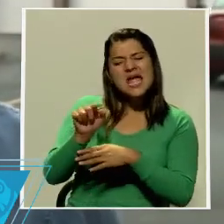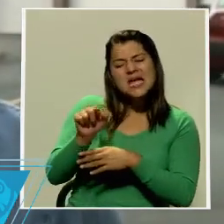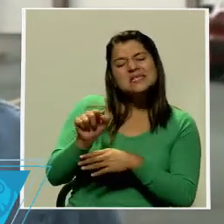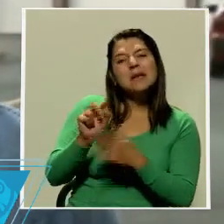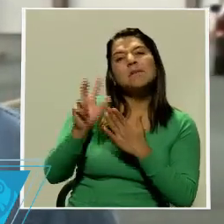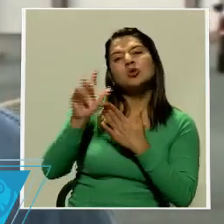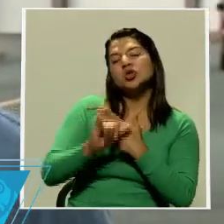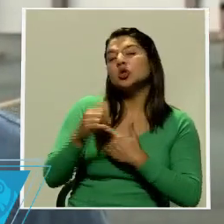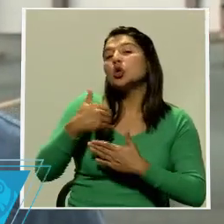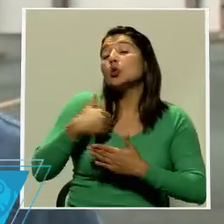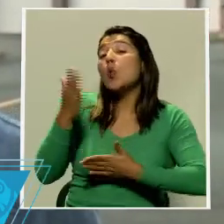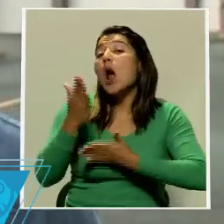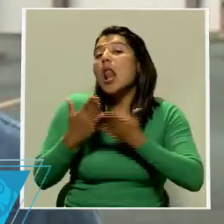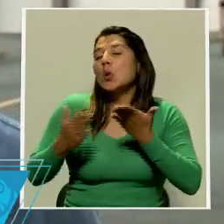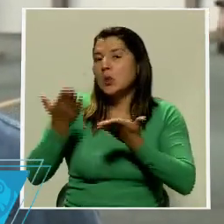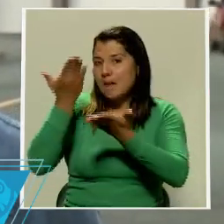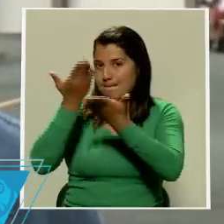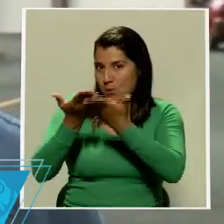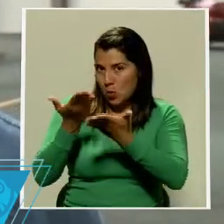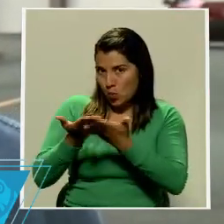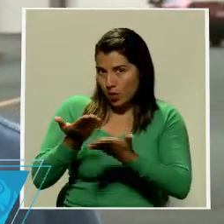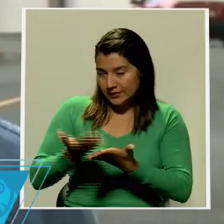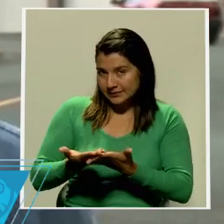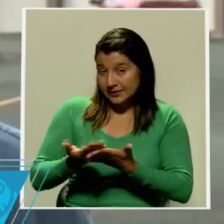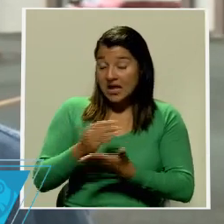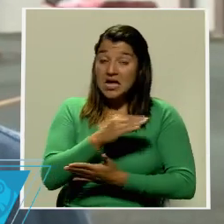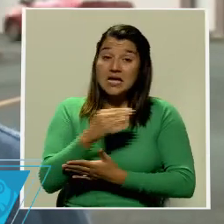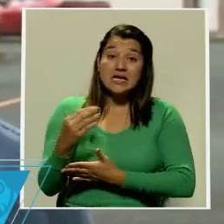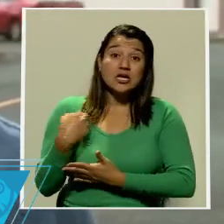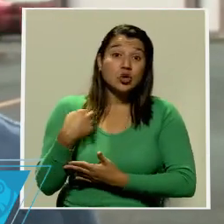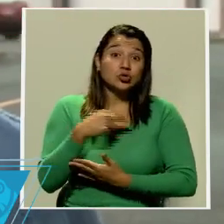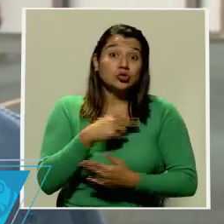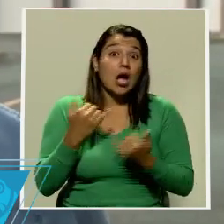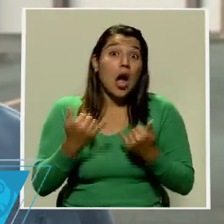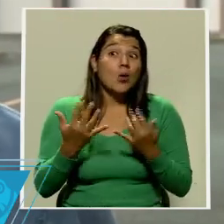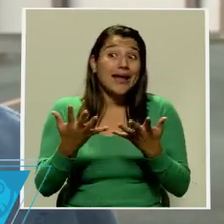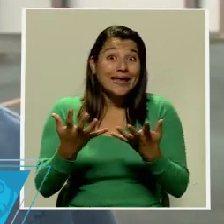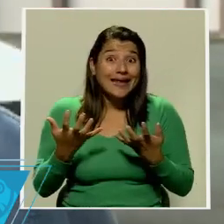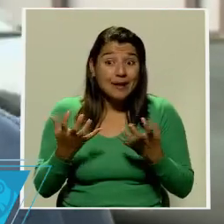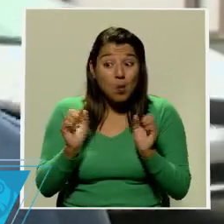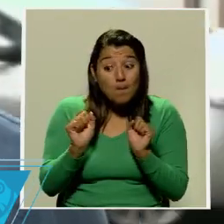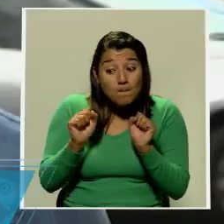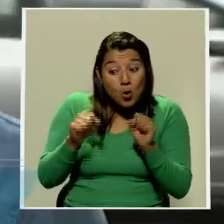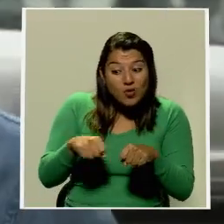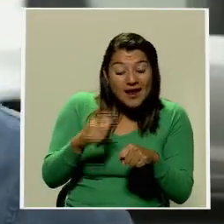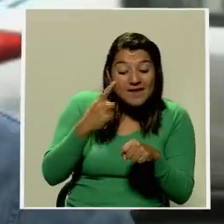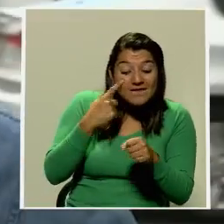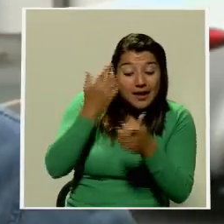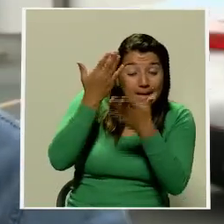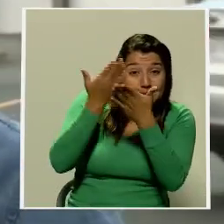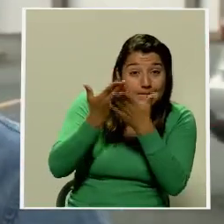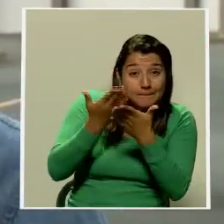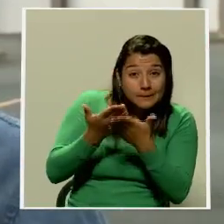idea cuando se generó, y la intención ahora es tomar esas observaciones